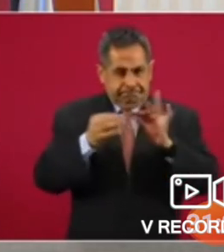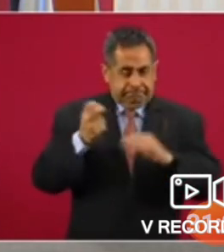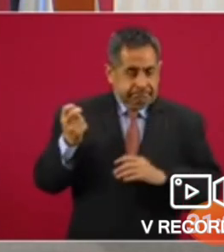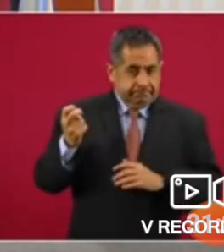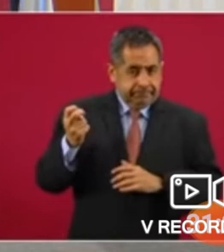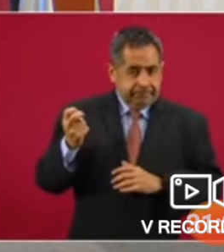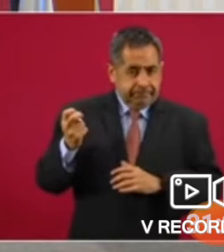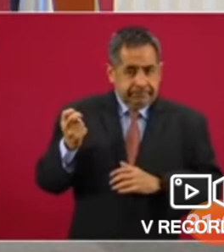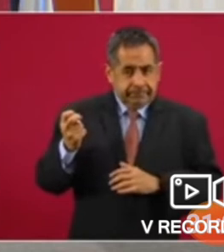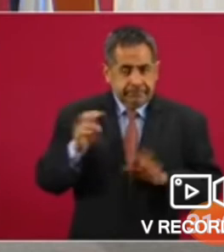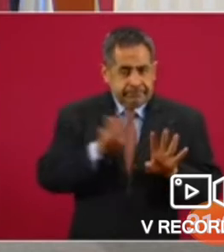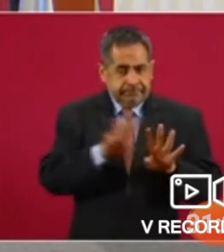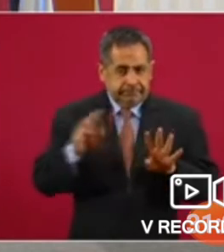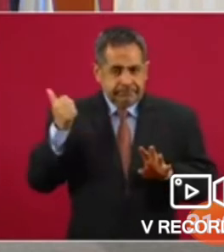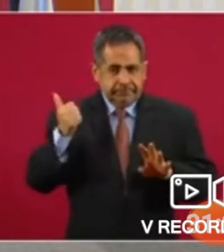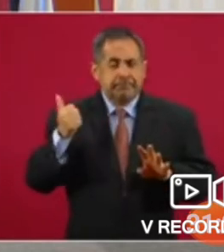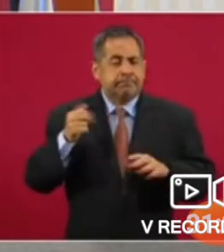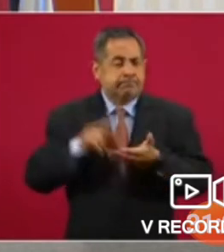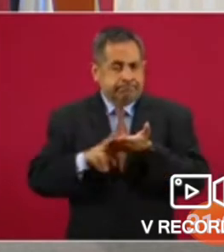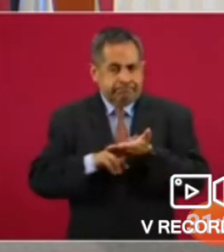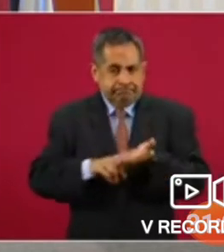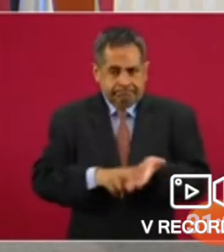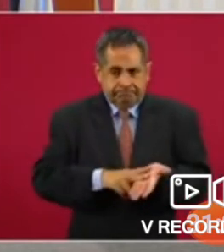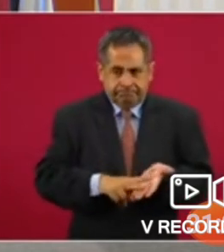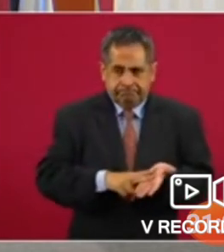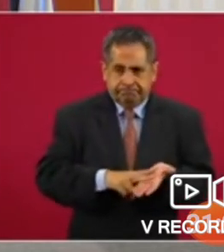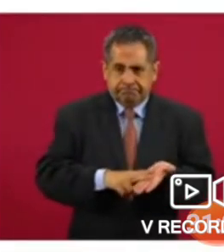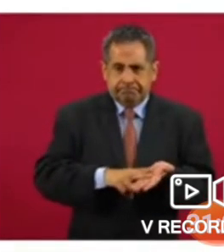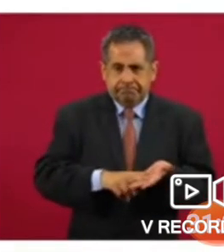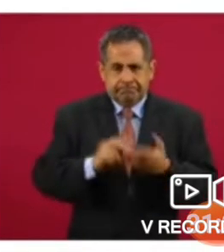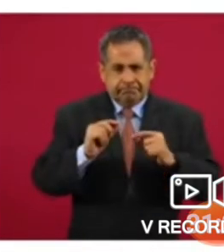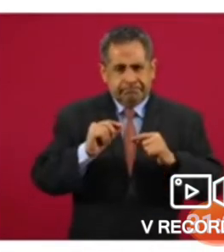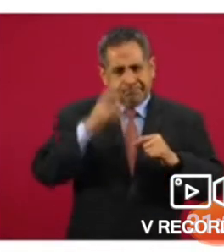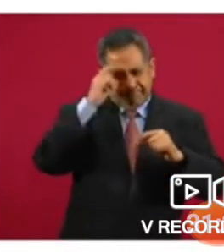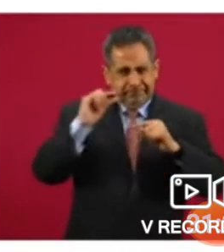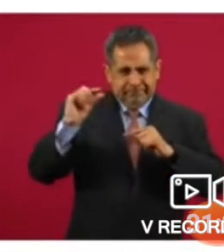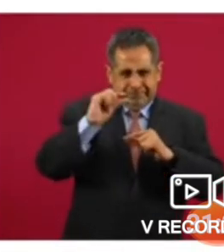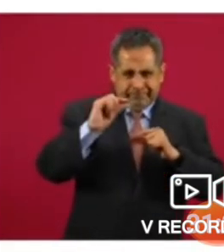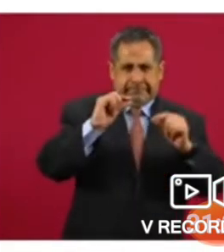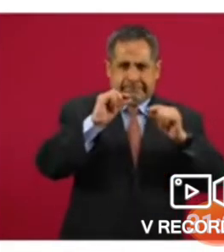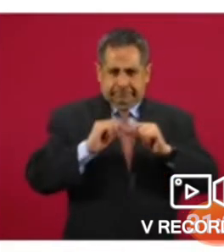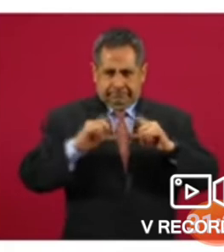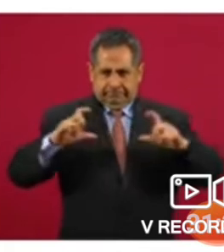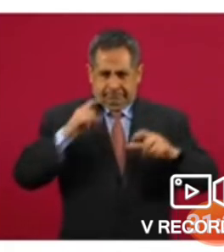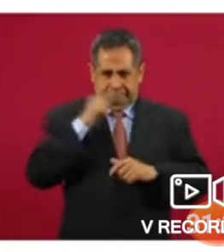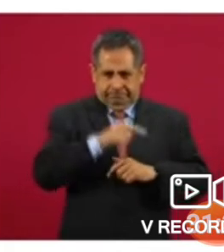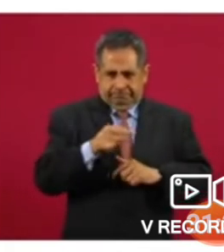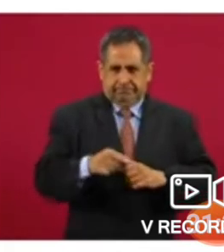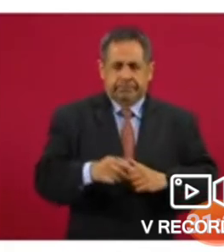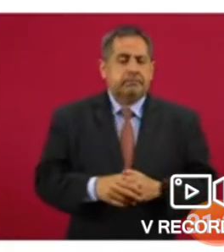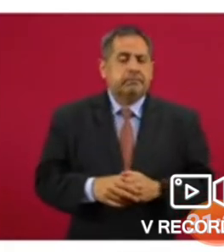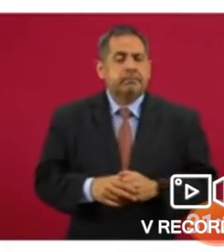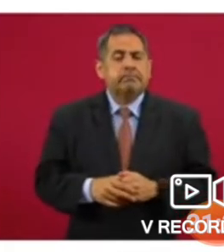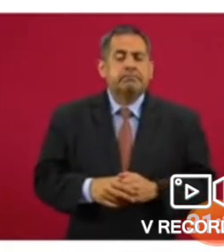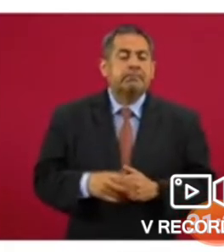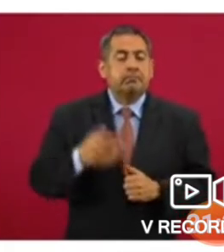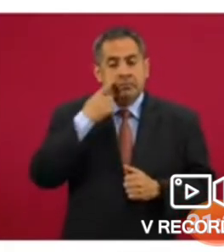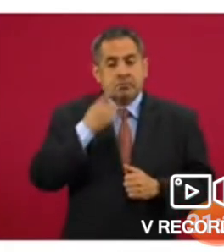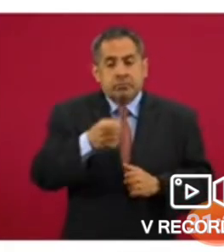las columnas verdes, que corresponden a la pequeña cresta que había en la otra diapositiva, y en